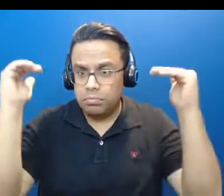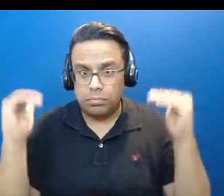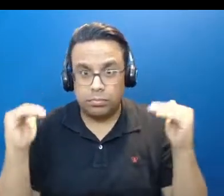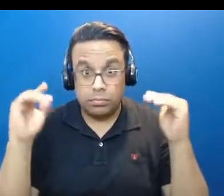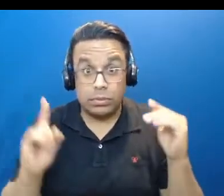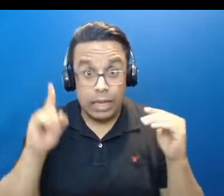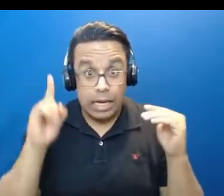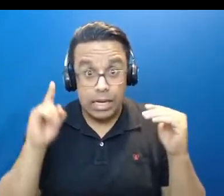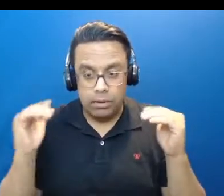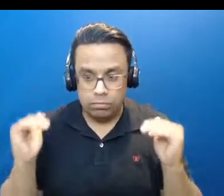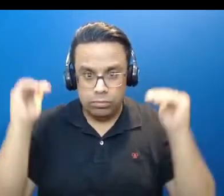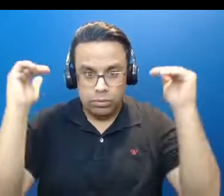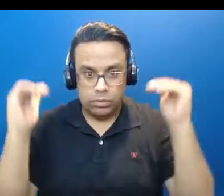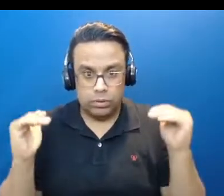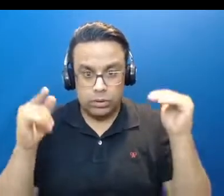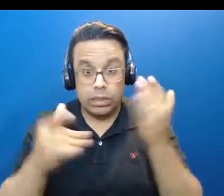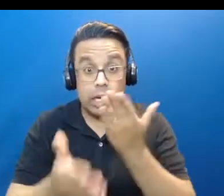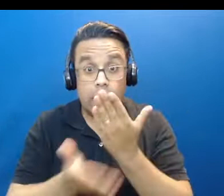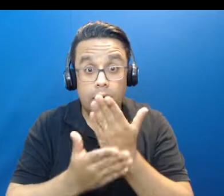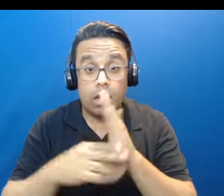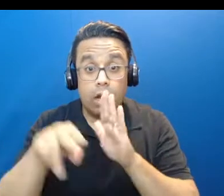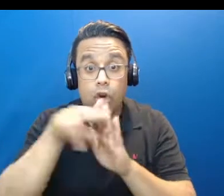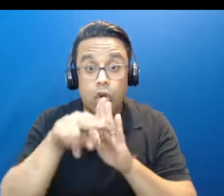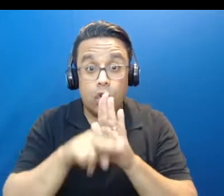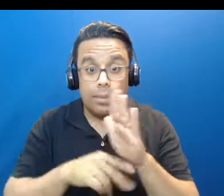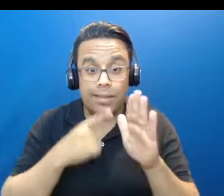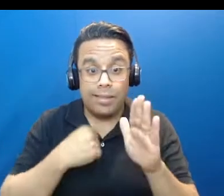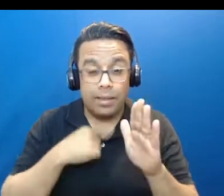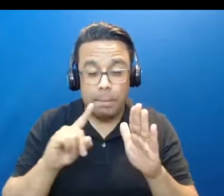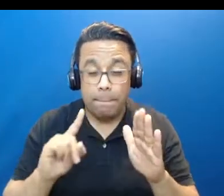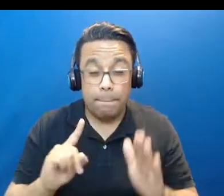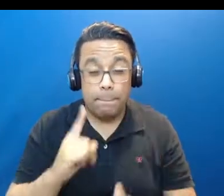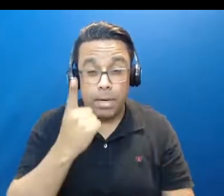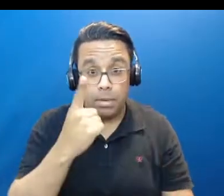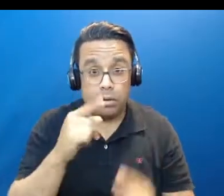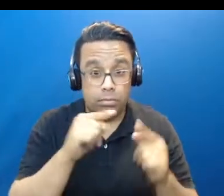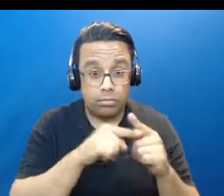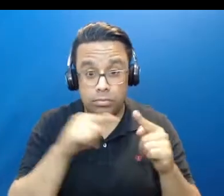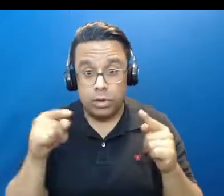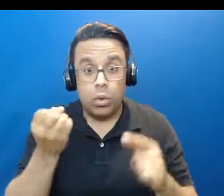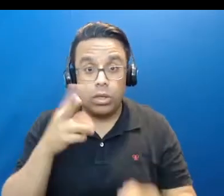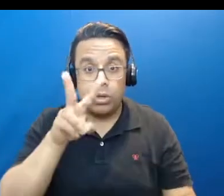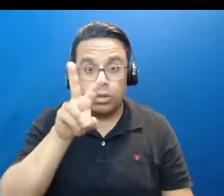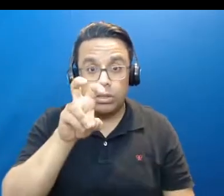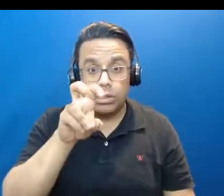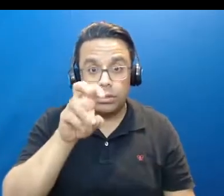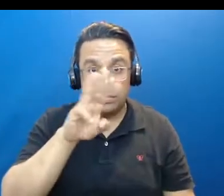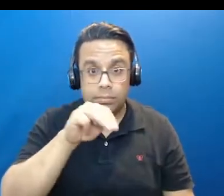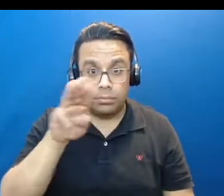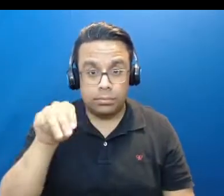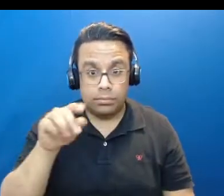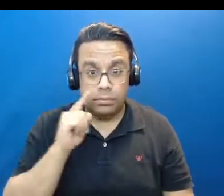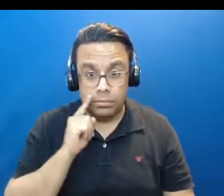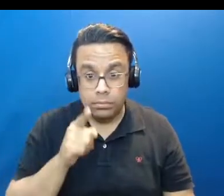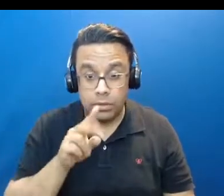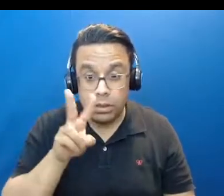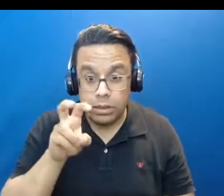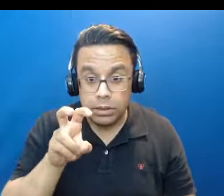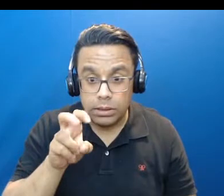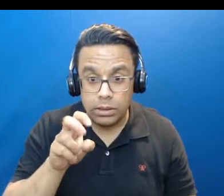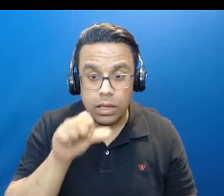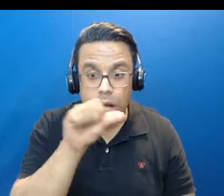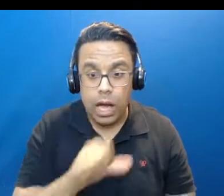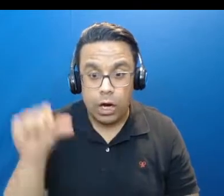arriba, la norma dice que la primera cota debe estar a una distancia de 7 milímetros. Por lo tanto voy a digitar